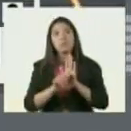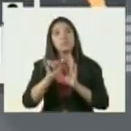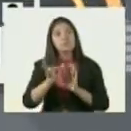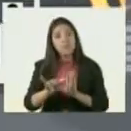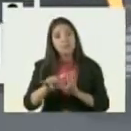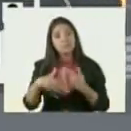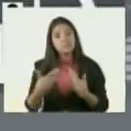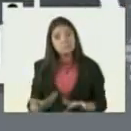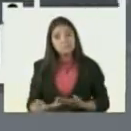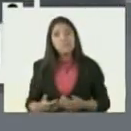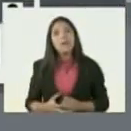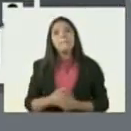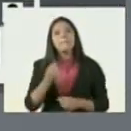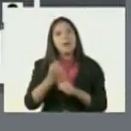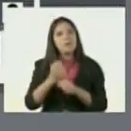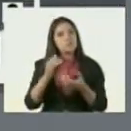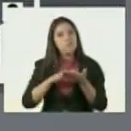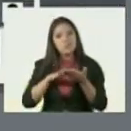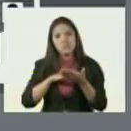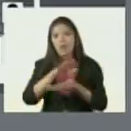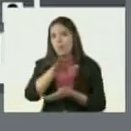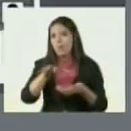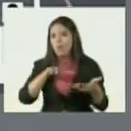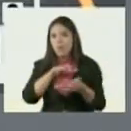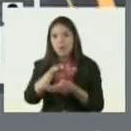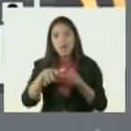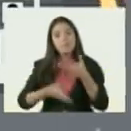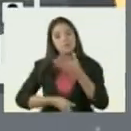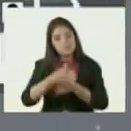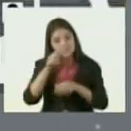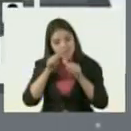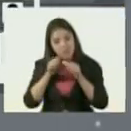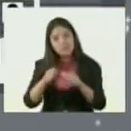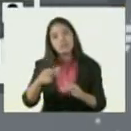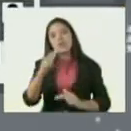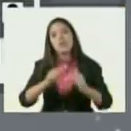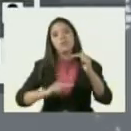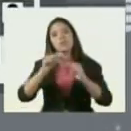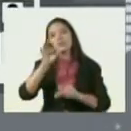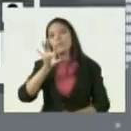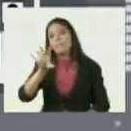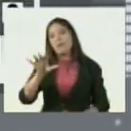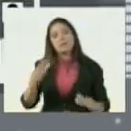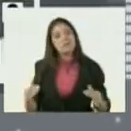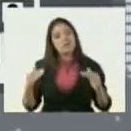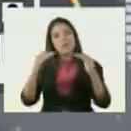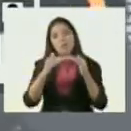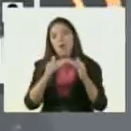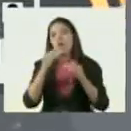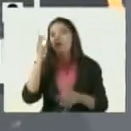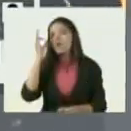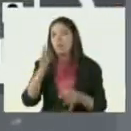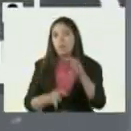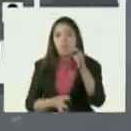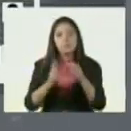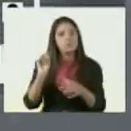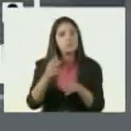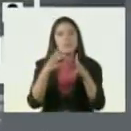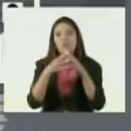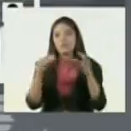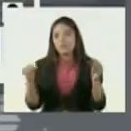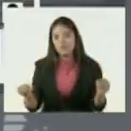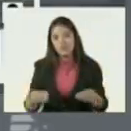instrumento para solucionar los problemas y seguir construyendo un país de iguales, un país justo, un país de todos y